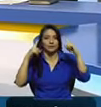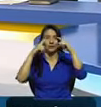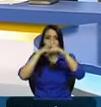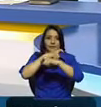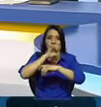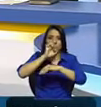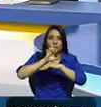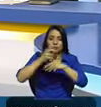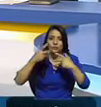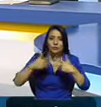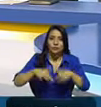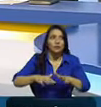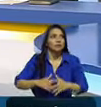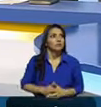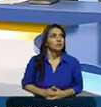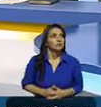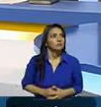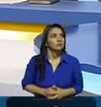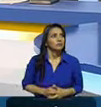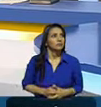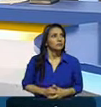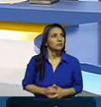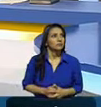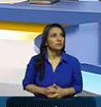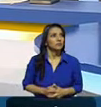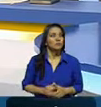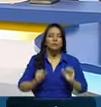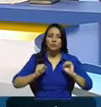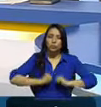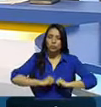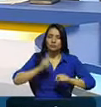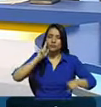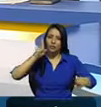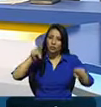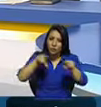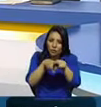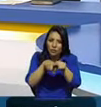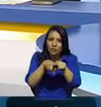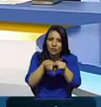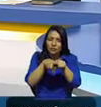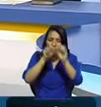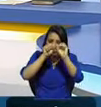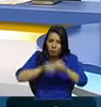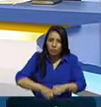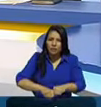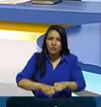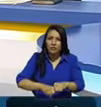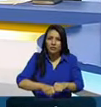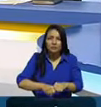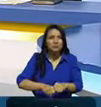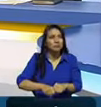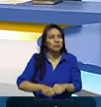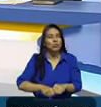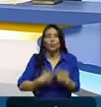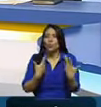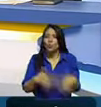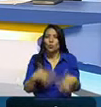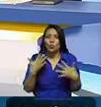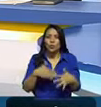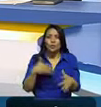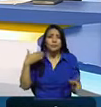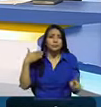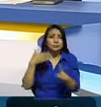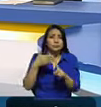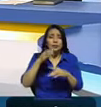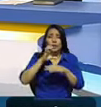país, ¿es posible lograr consensos? ¿Es posible lograr acuerdos? Esto que ha sido tan añorado en el